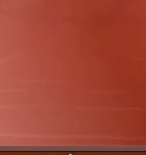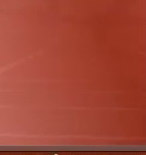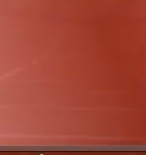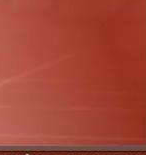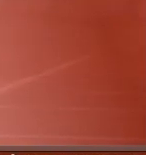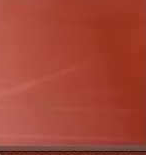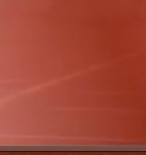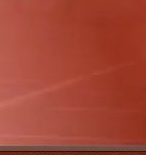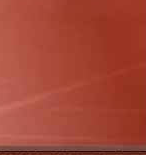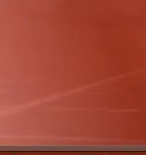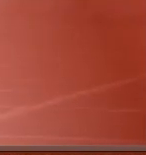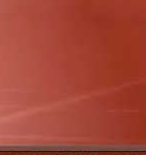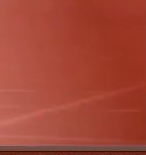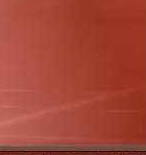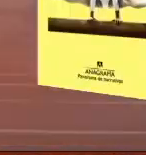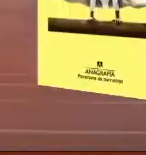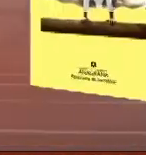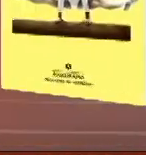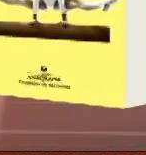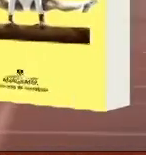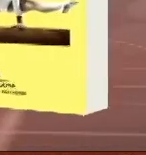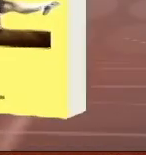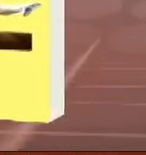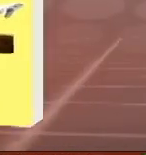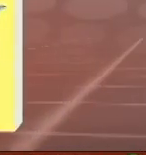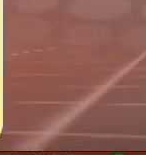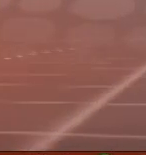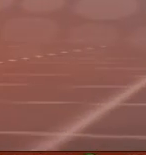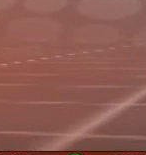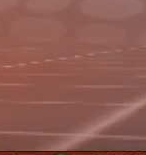propósito, Pati, Omar, de lo que estamos